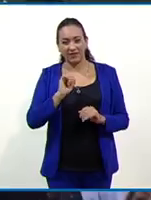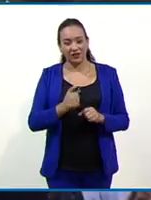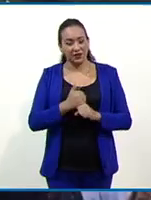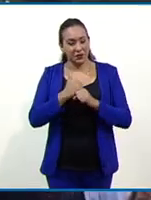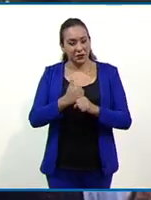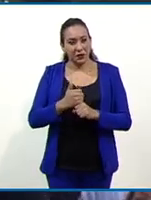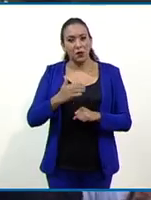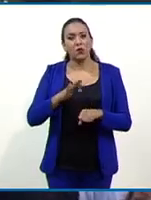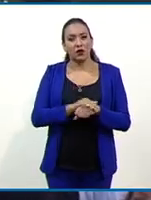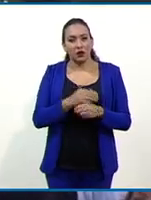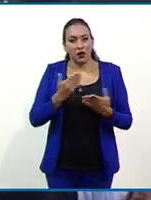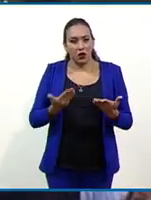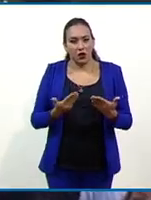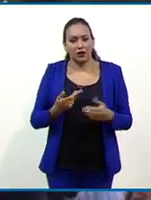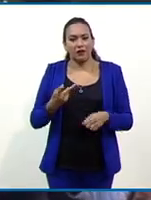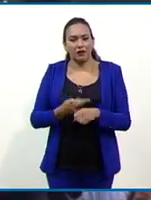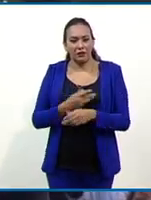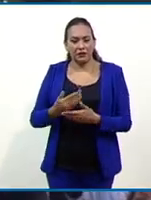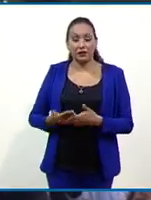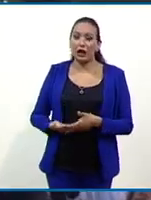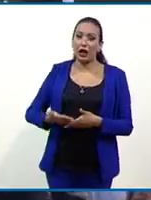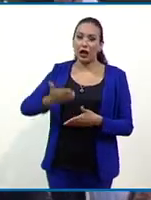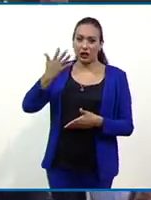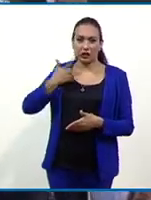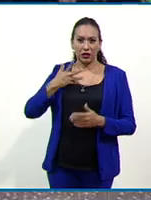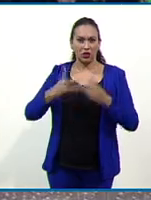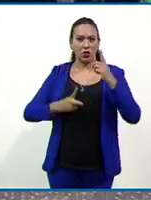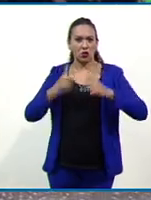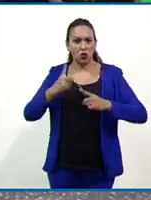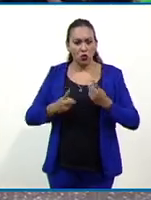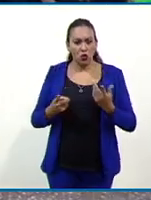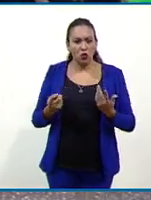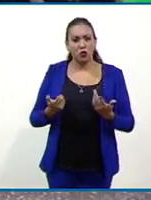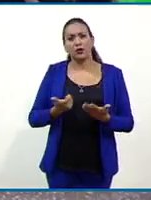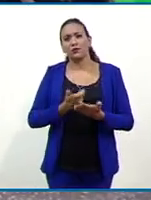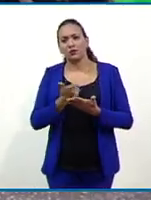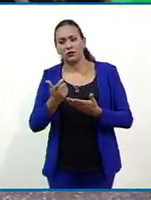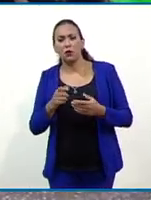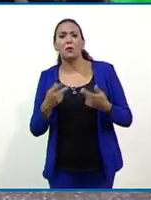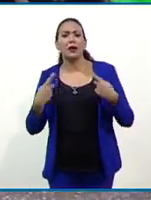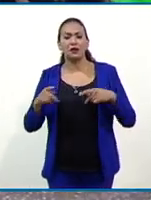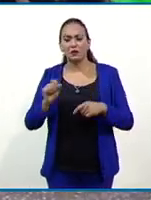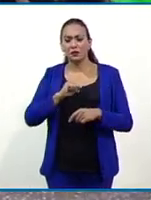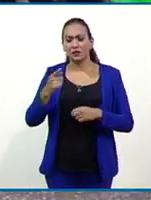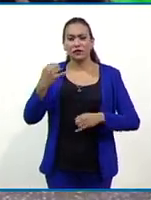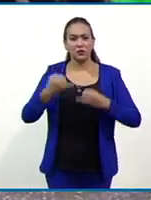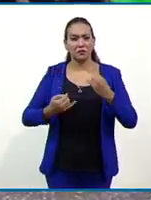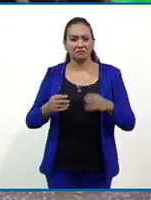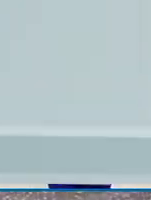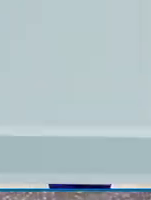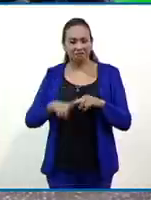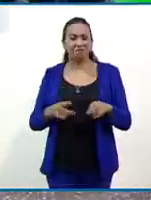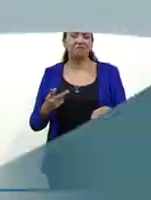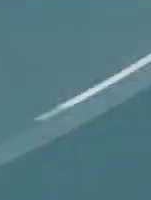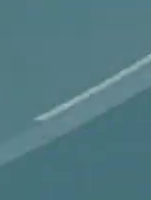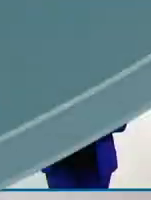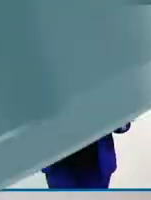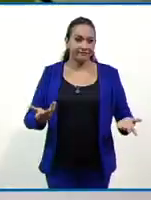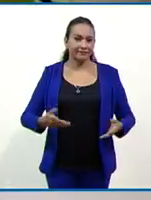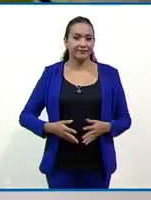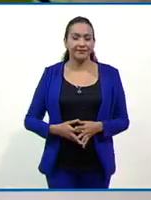reforma a las certezas que tenían respecto a los méritos acumulados y la trayectoria profesional.